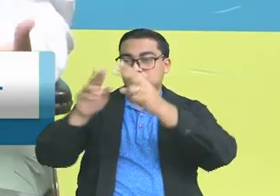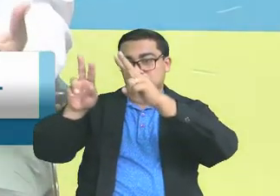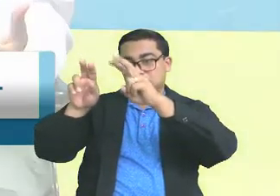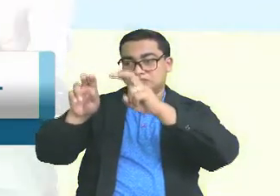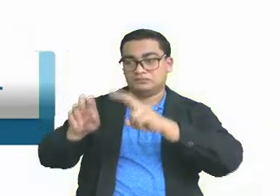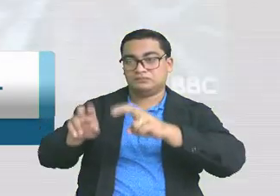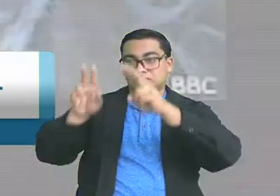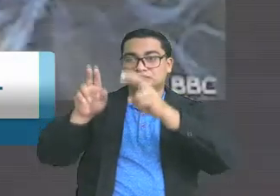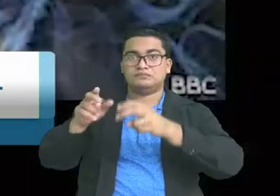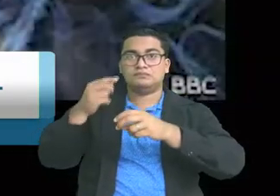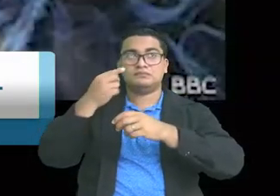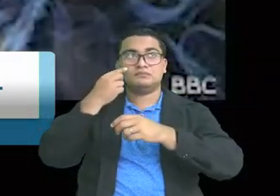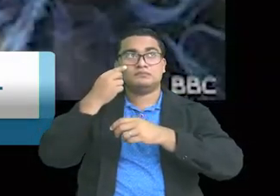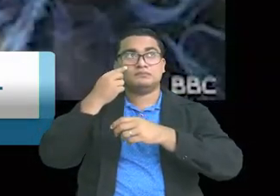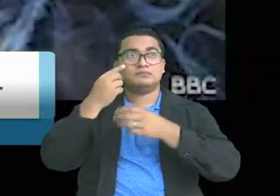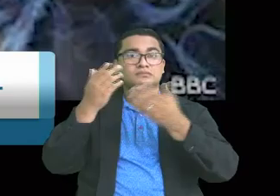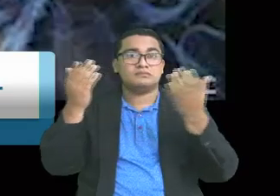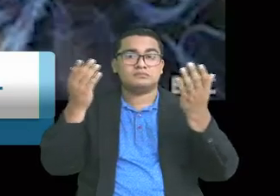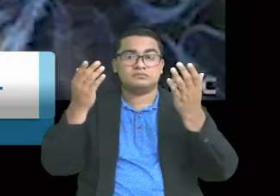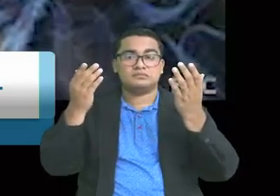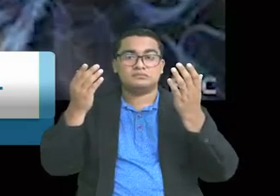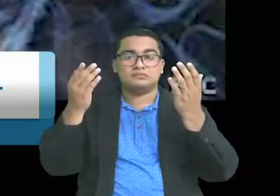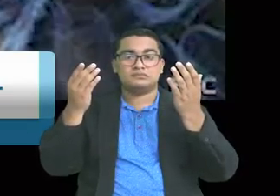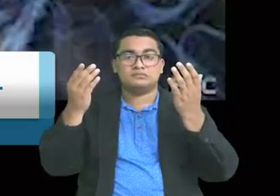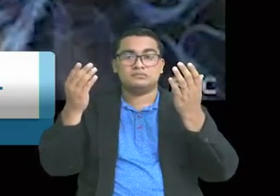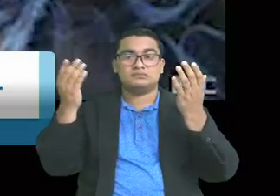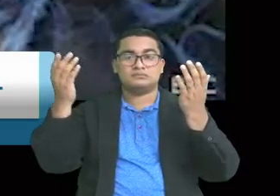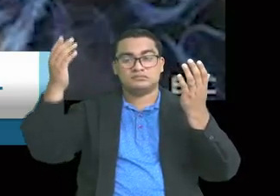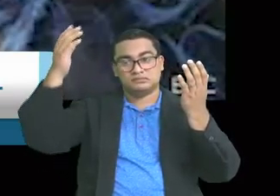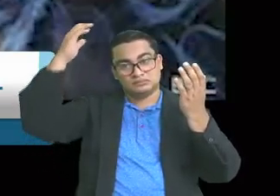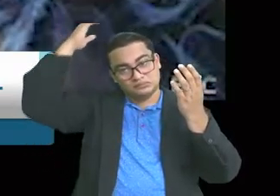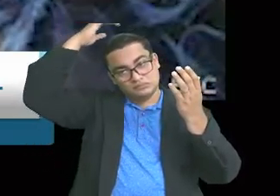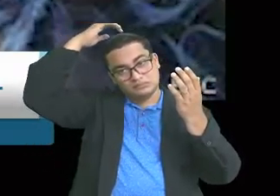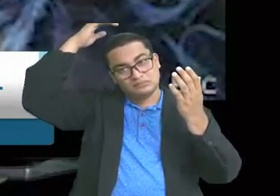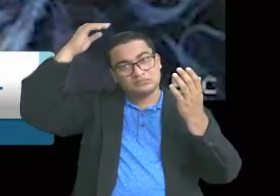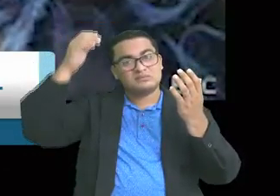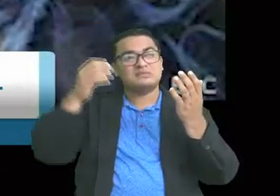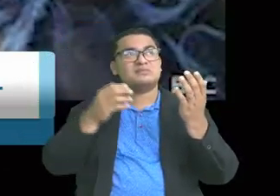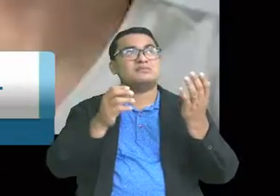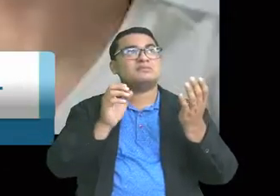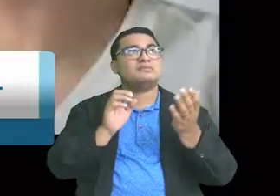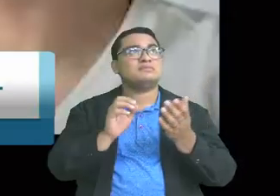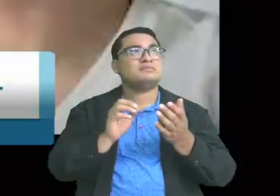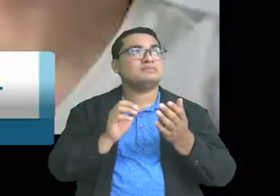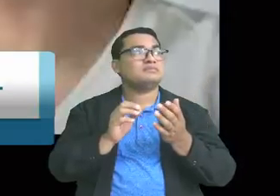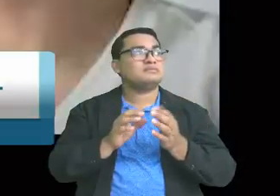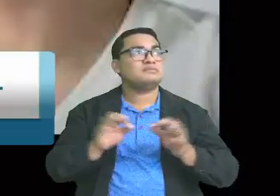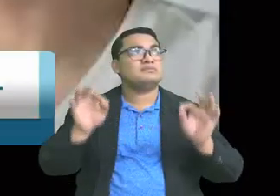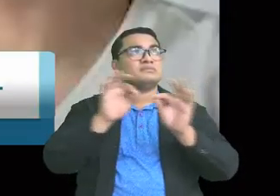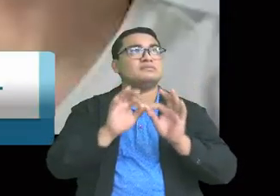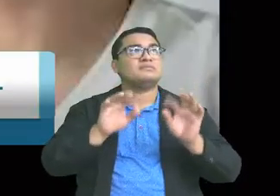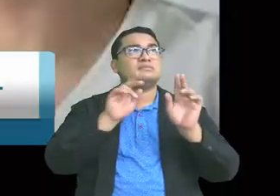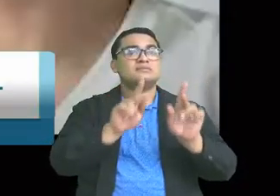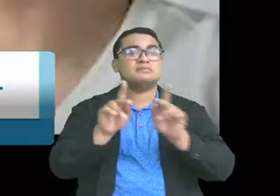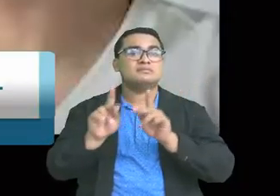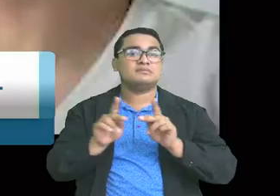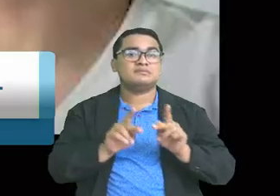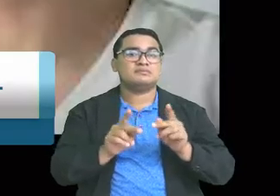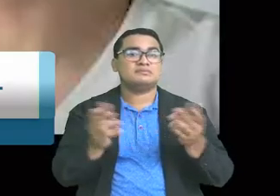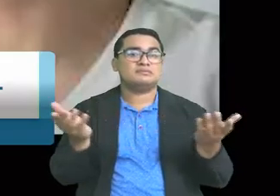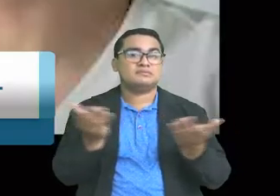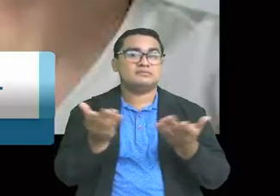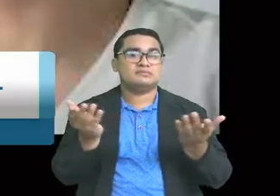estamos frente a una hemorragia o a una isquemia, ¿verdad? Saber que el paciente lo que va a tener es un